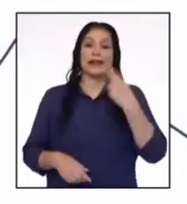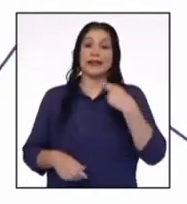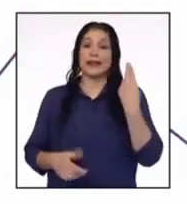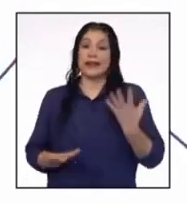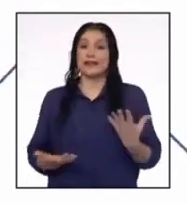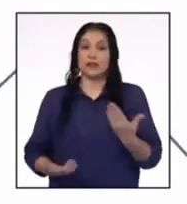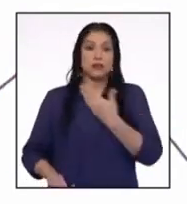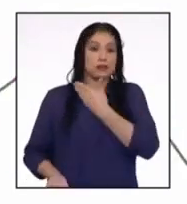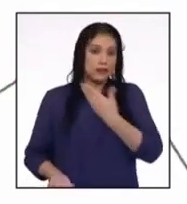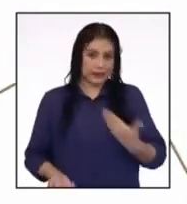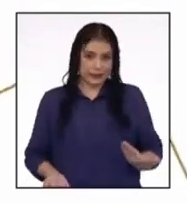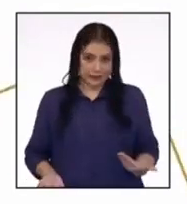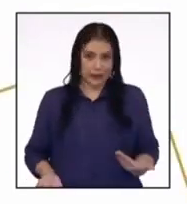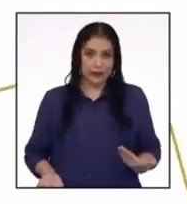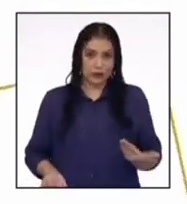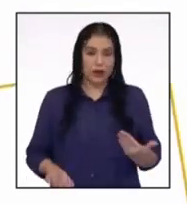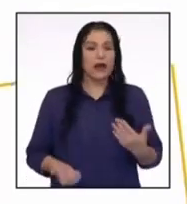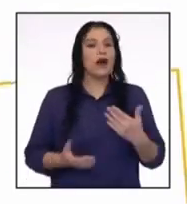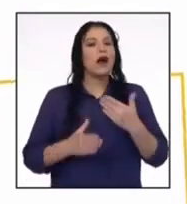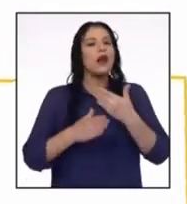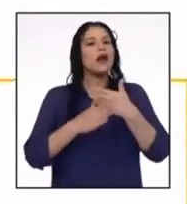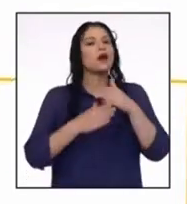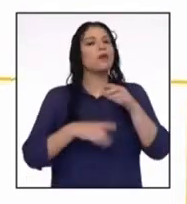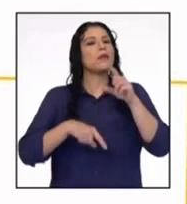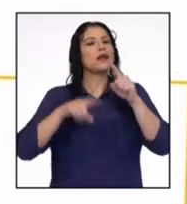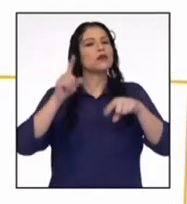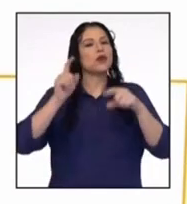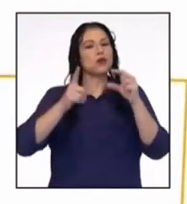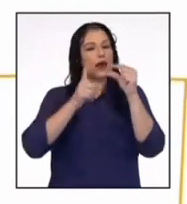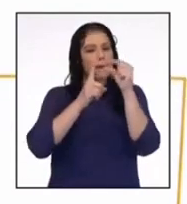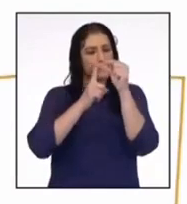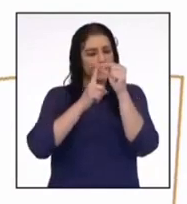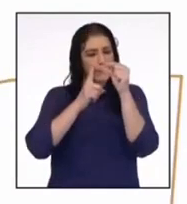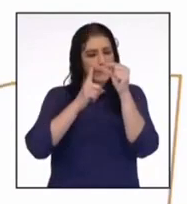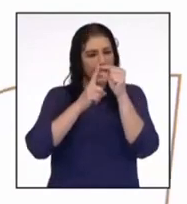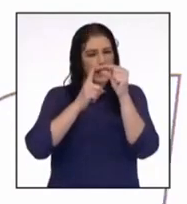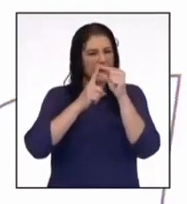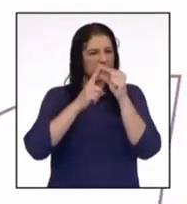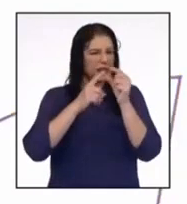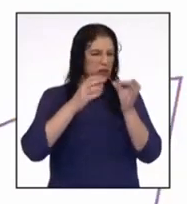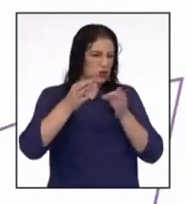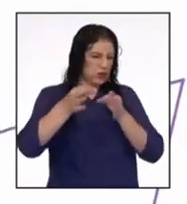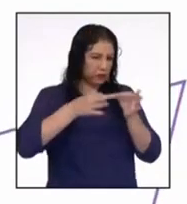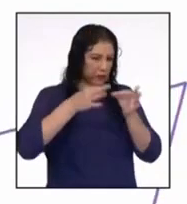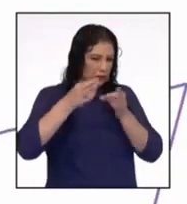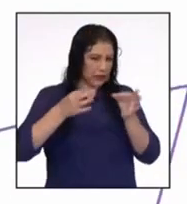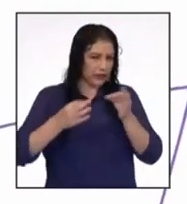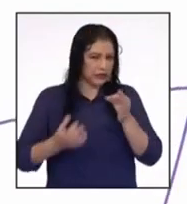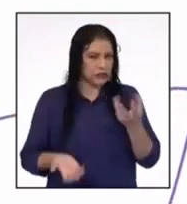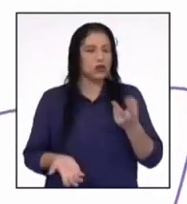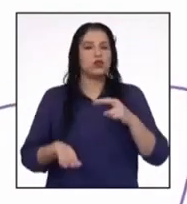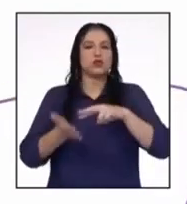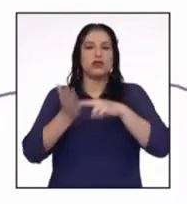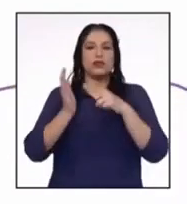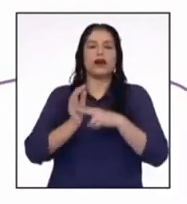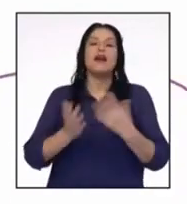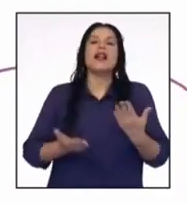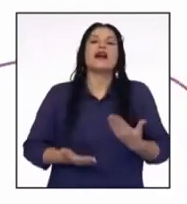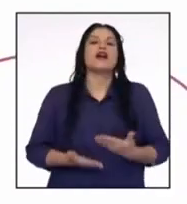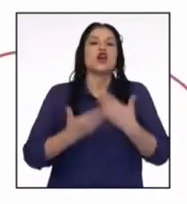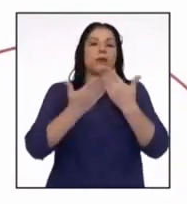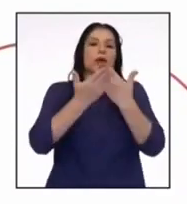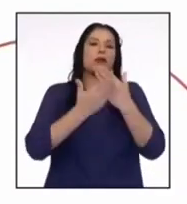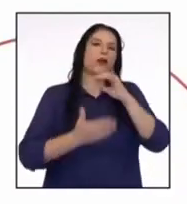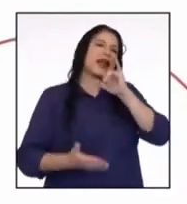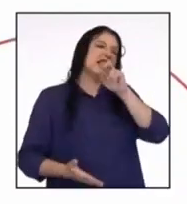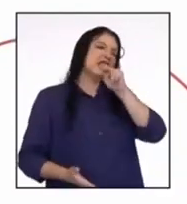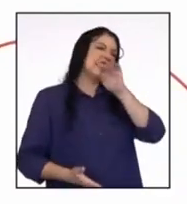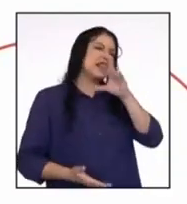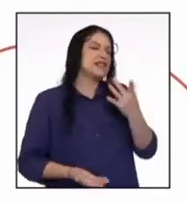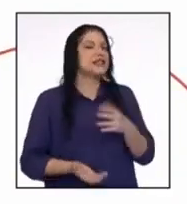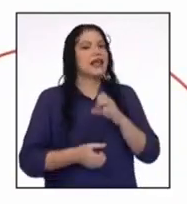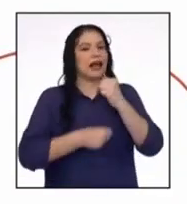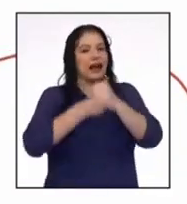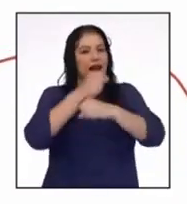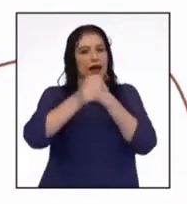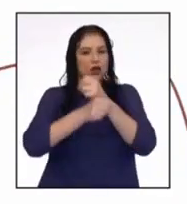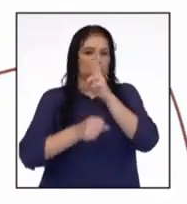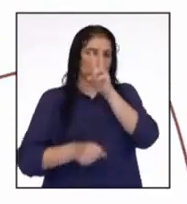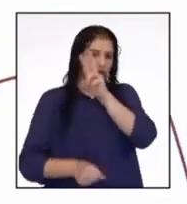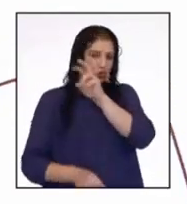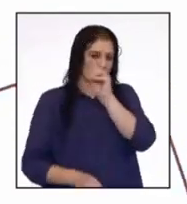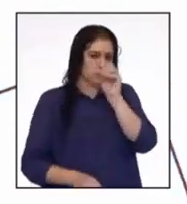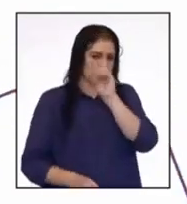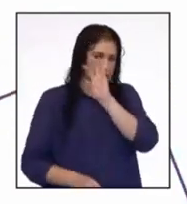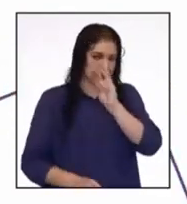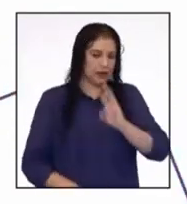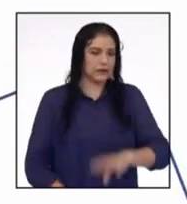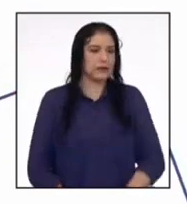del Estado, les comparto algunos términos y sus definiciones que nos propone el INDECI en el año 2006.